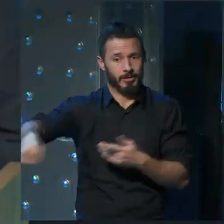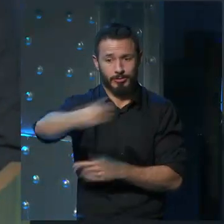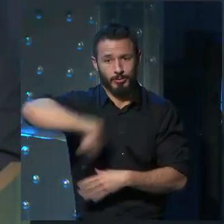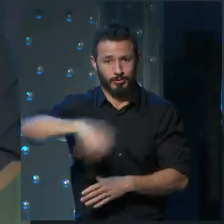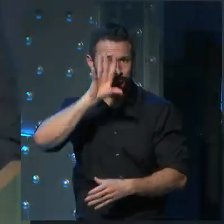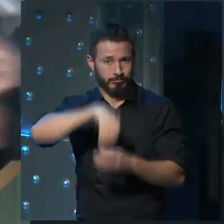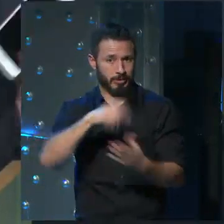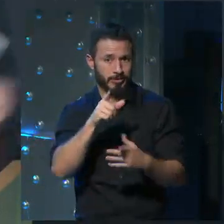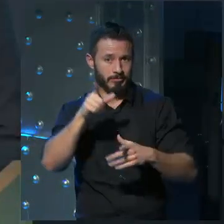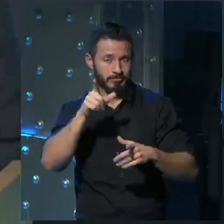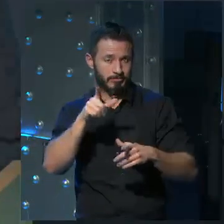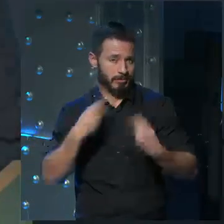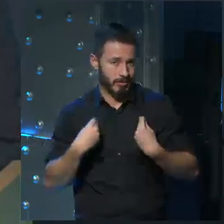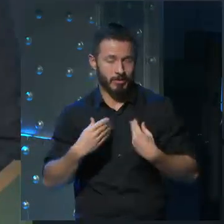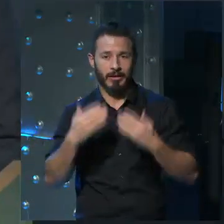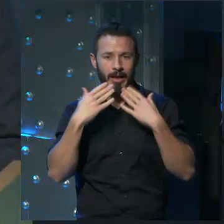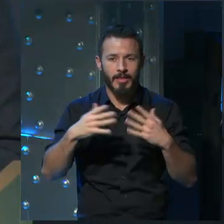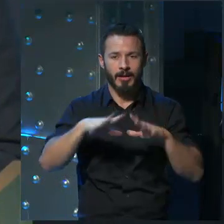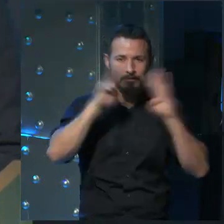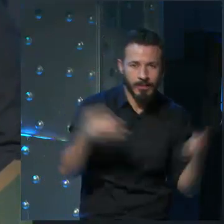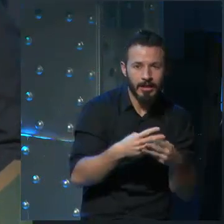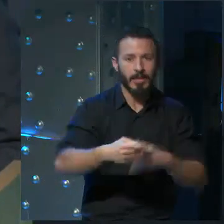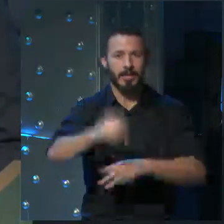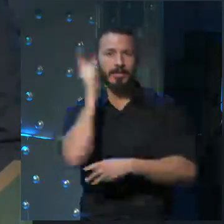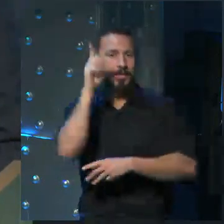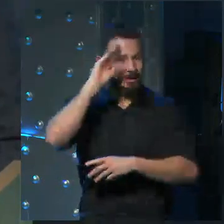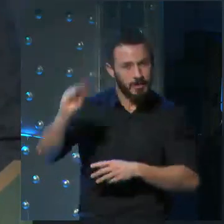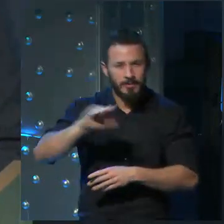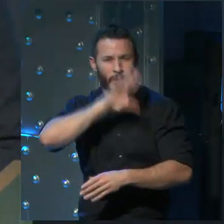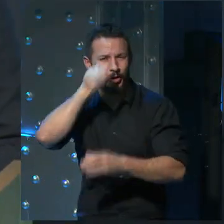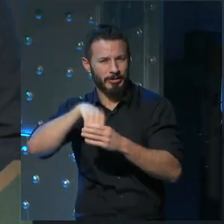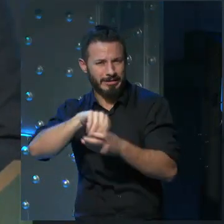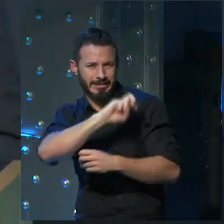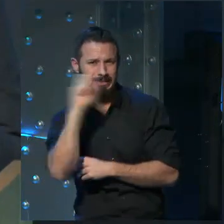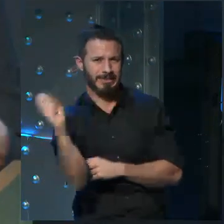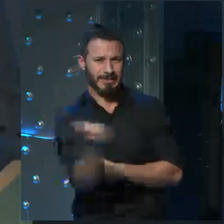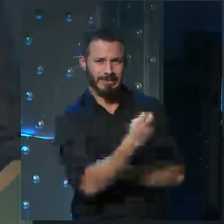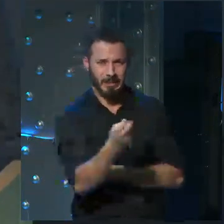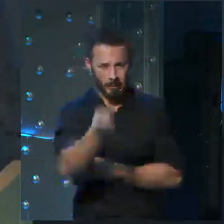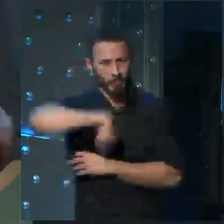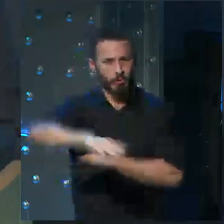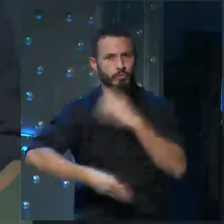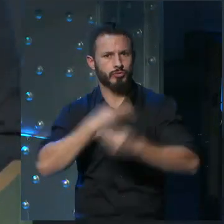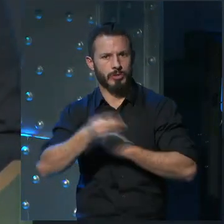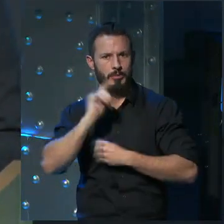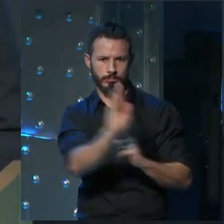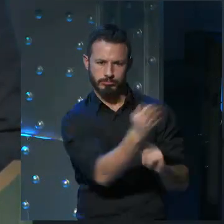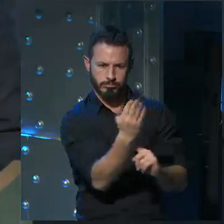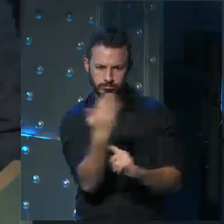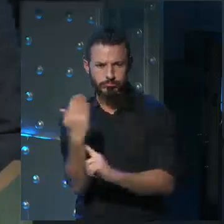a Internet, a los smartphones, a todos los contenidos que nos dan, que utilizamos y que nos